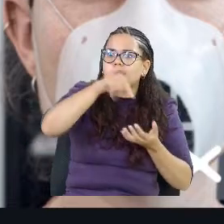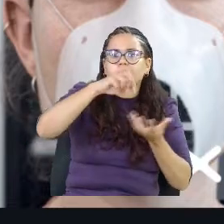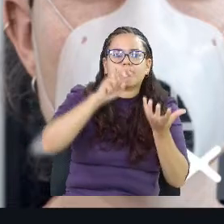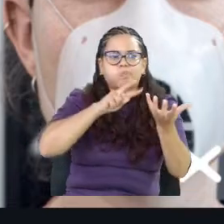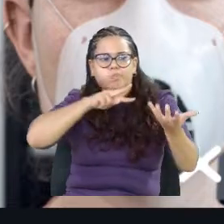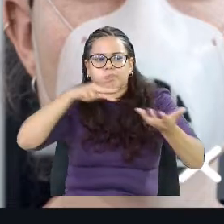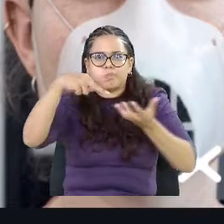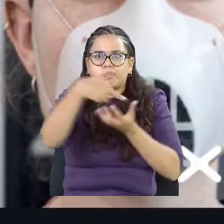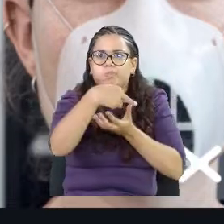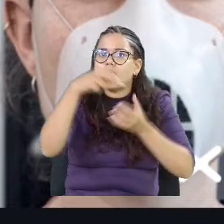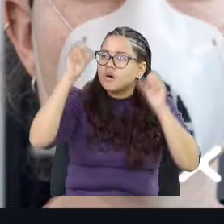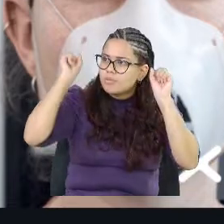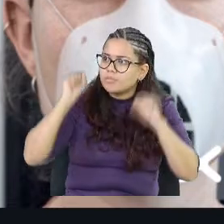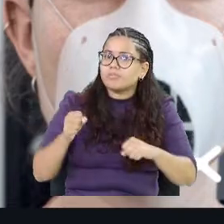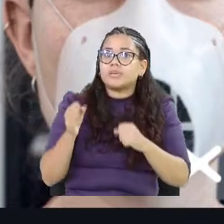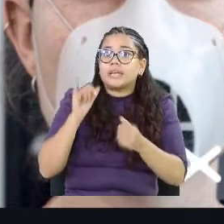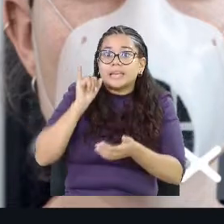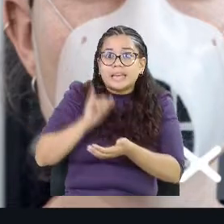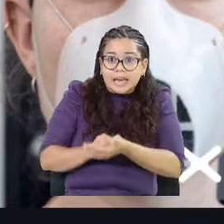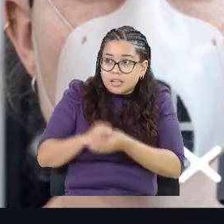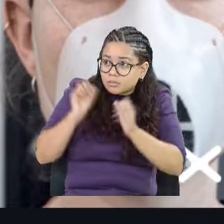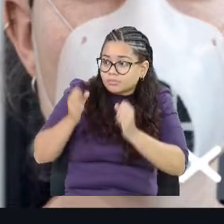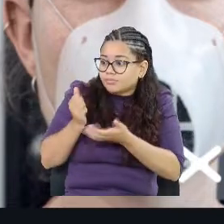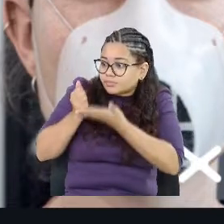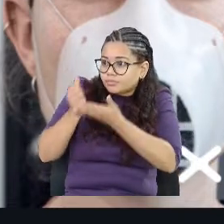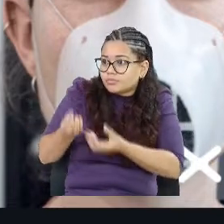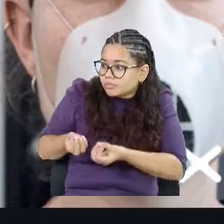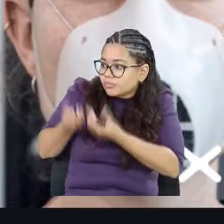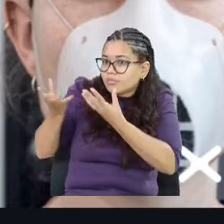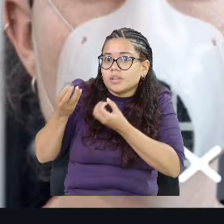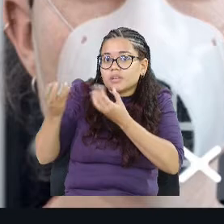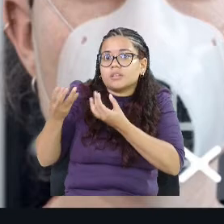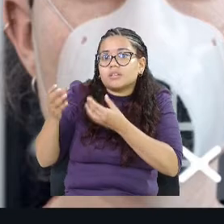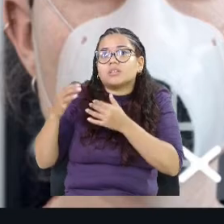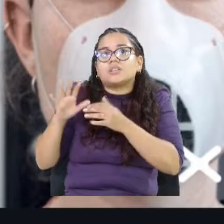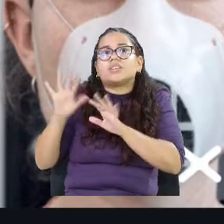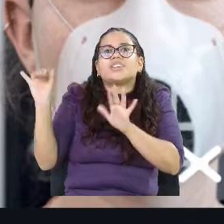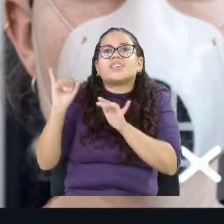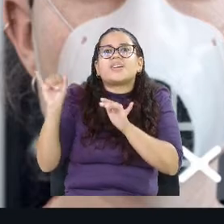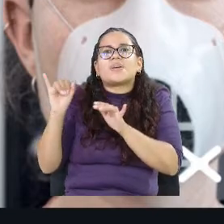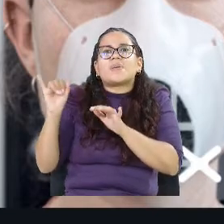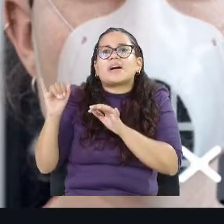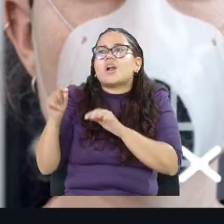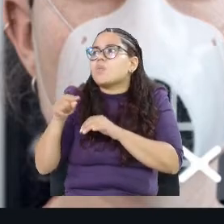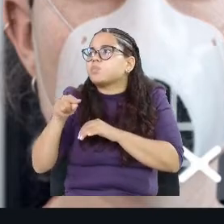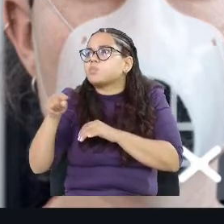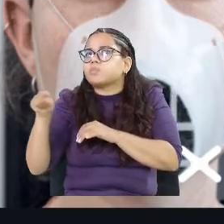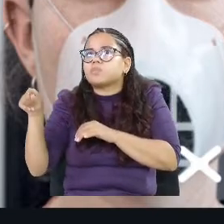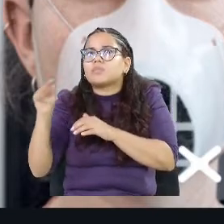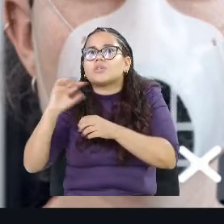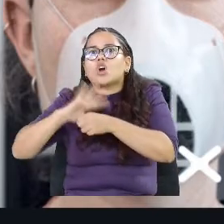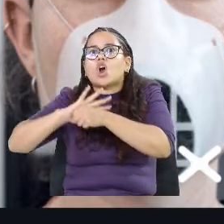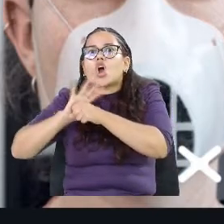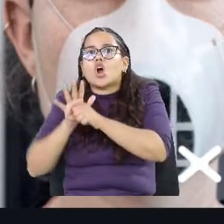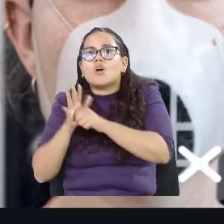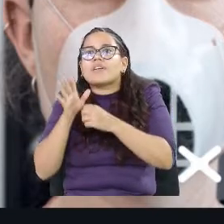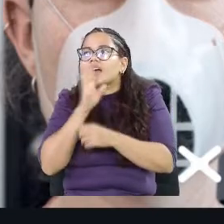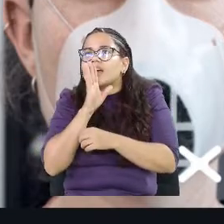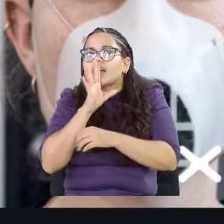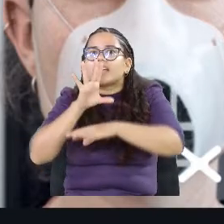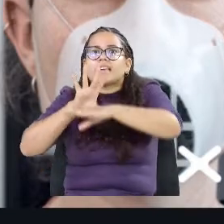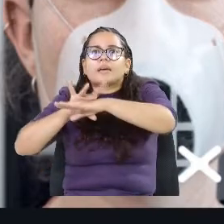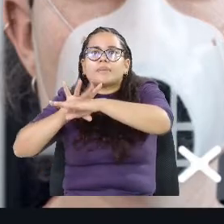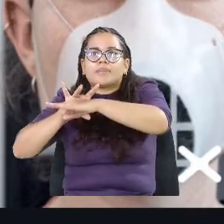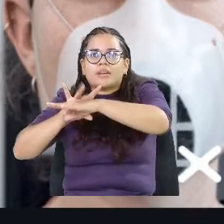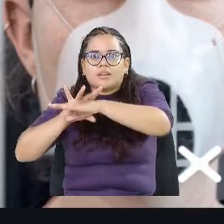así poder suplir por lo menos a esa primera línea que enfrentaba al COVID, que eran los profesionales médicos.